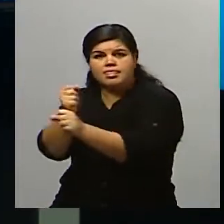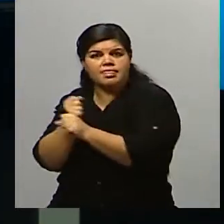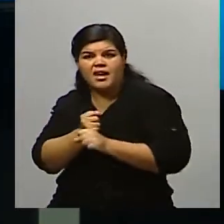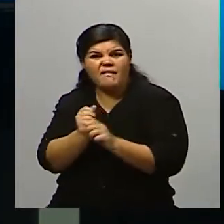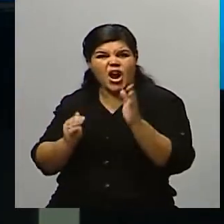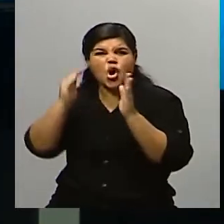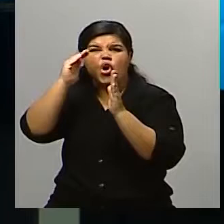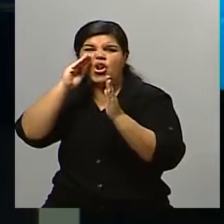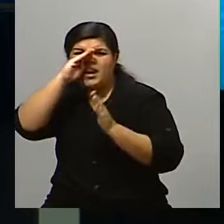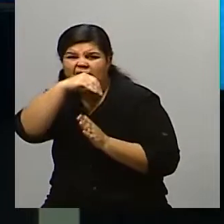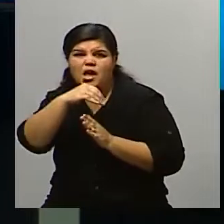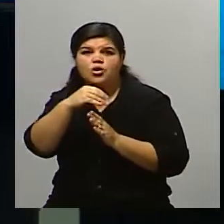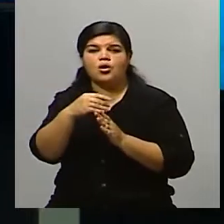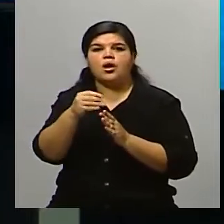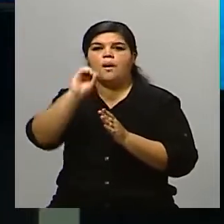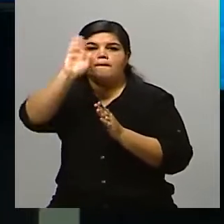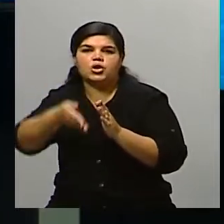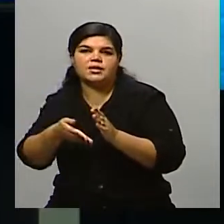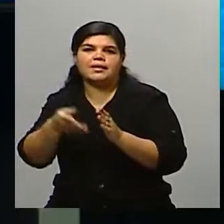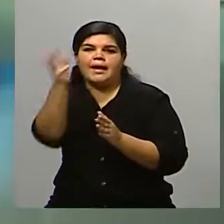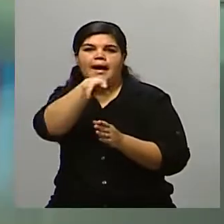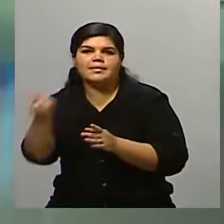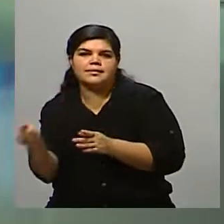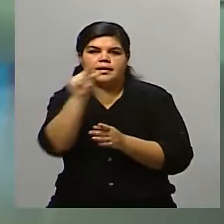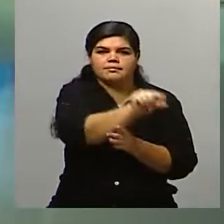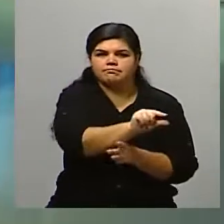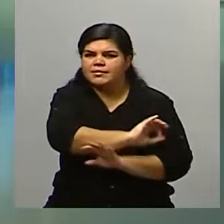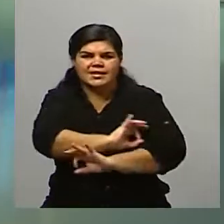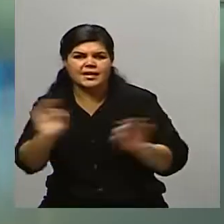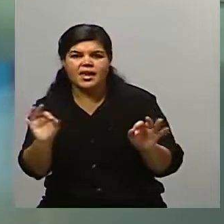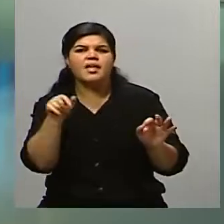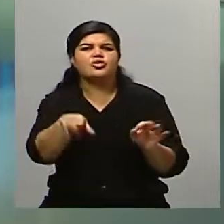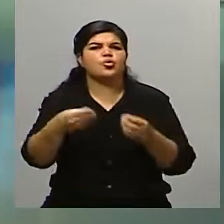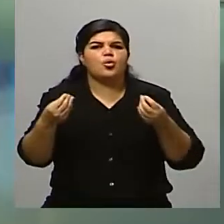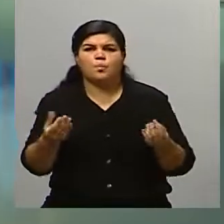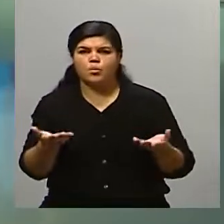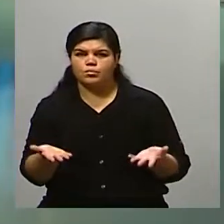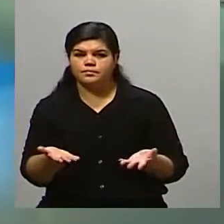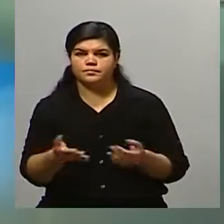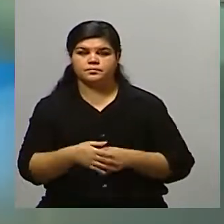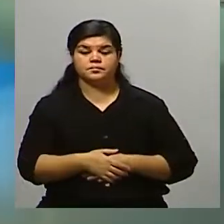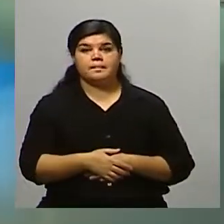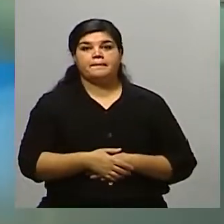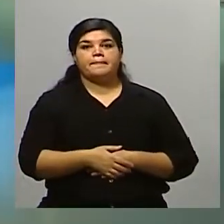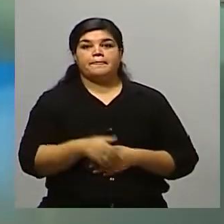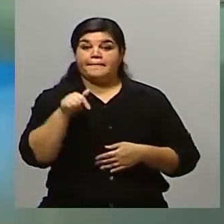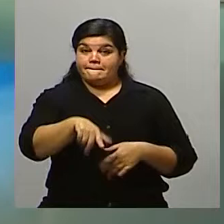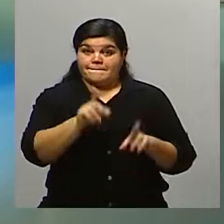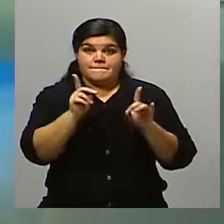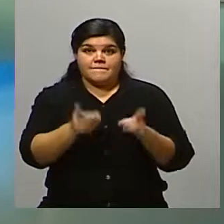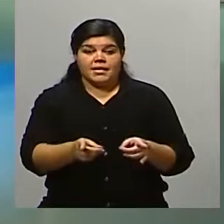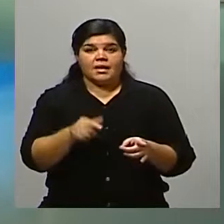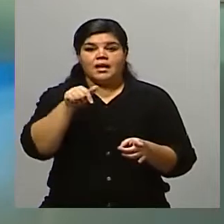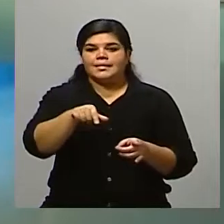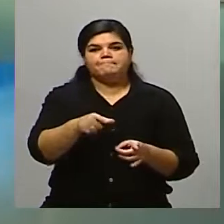moratoria para poder tener una vejez digna, por decirlo de alguna manera. Sí, por supuesto que hay que buscar